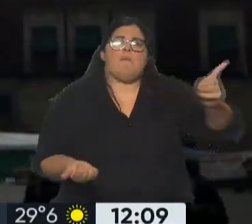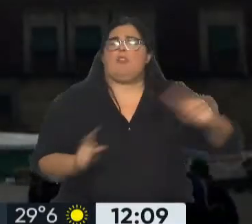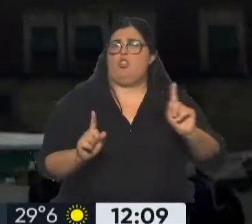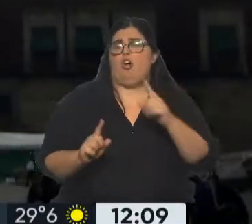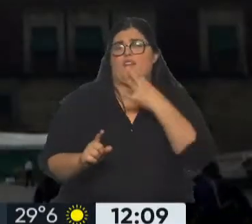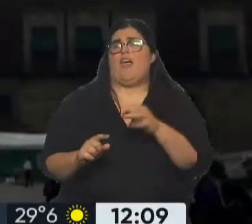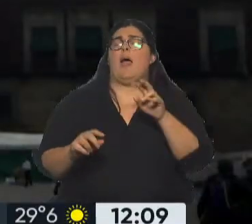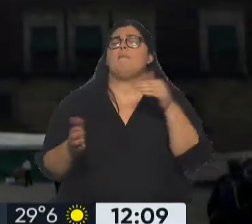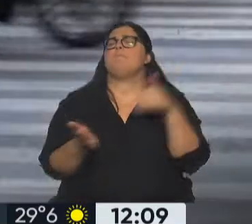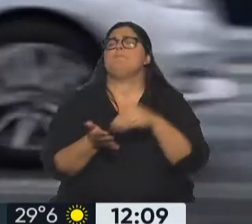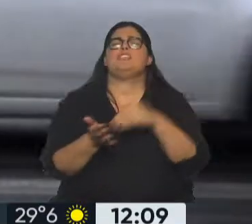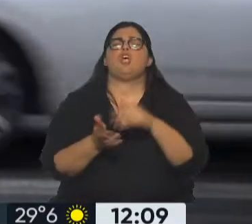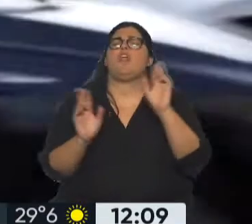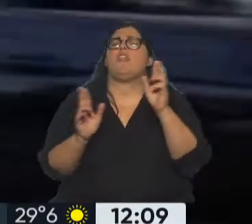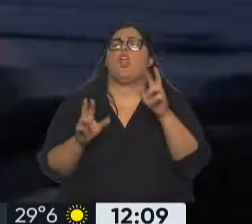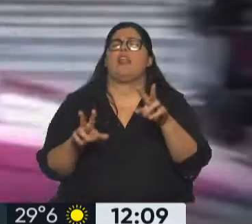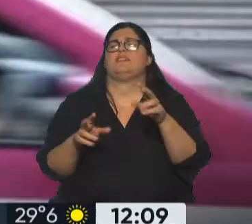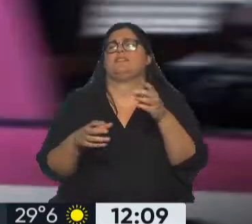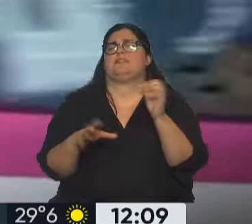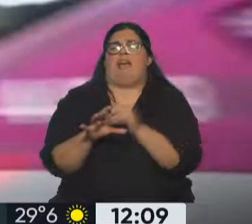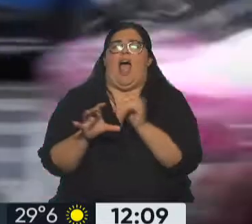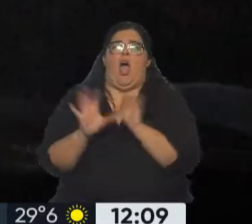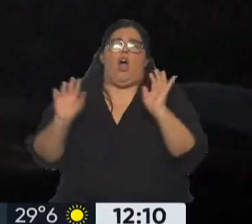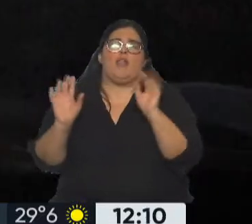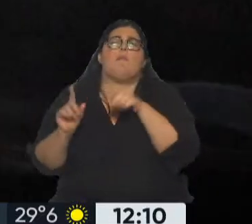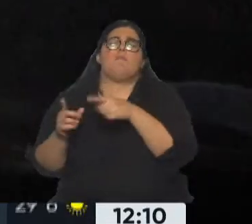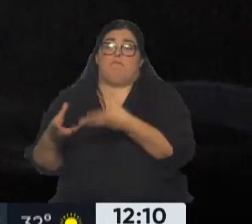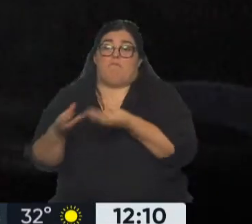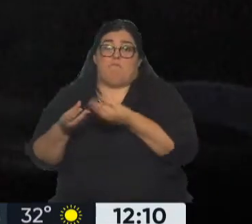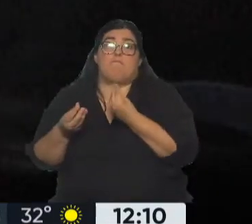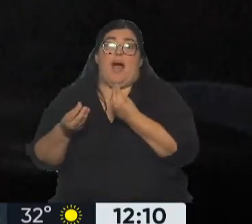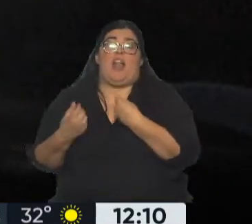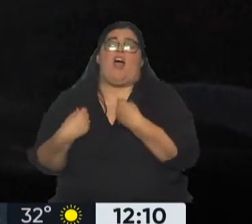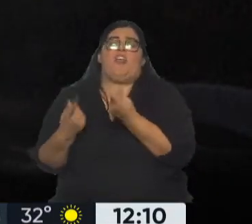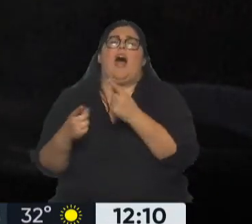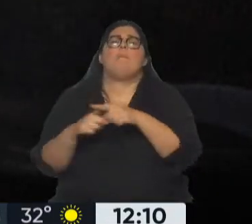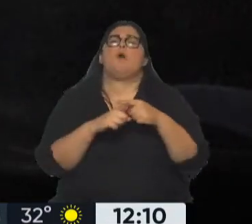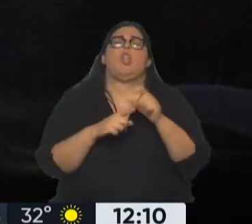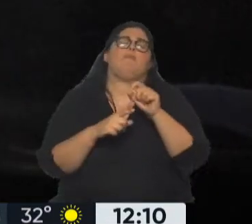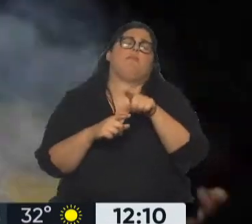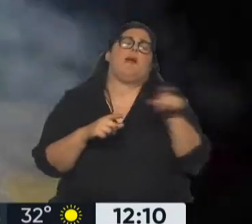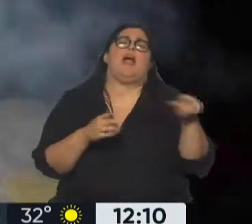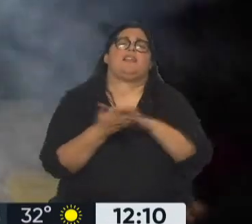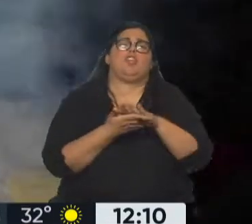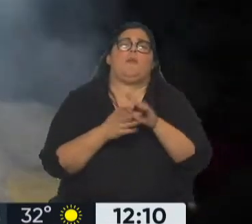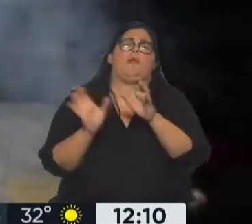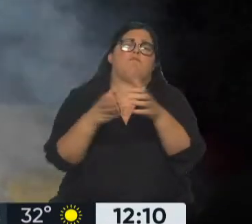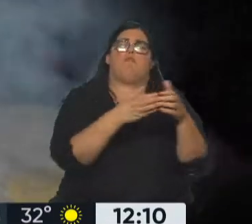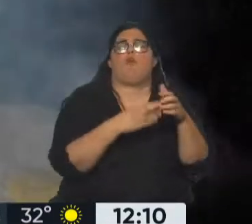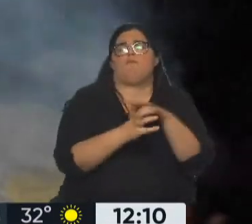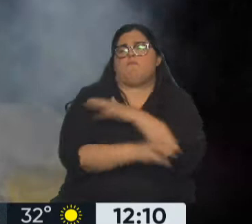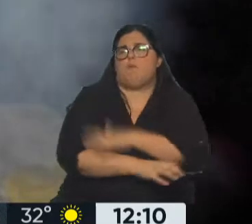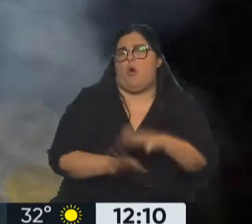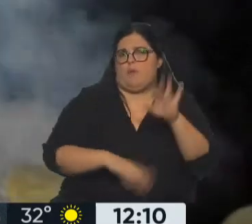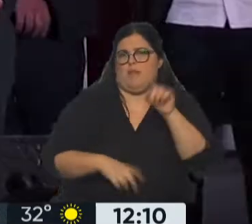$1.000 millones en gastos que serán destinados a políticas que beneficien a los sectores más postergados.